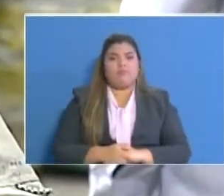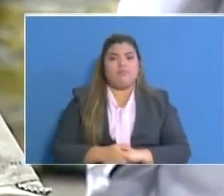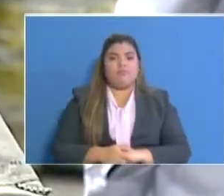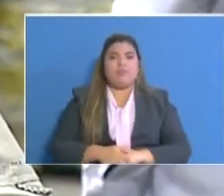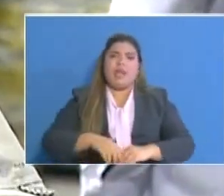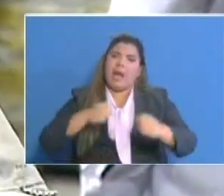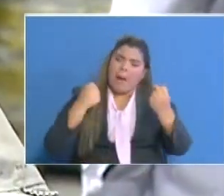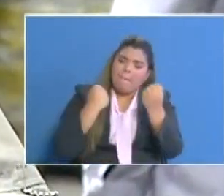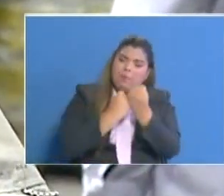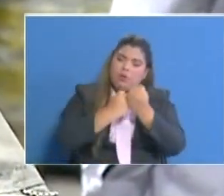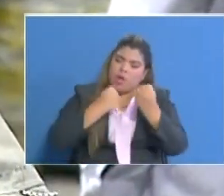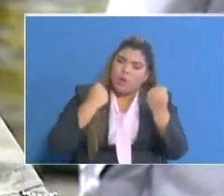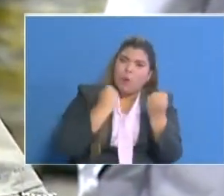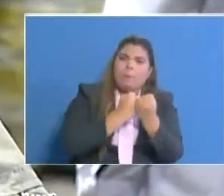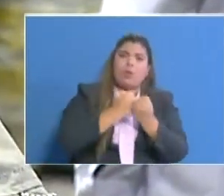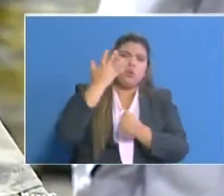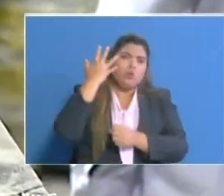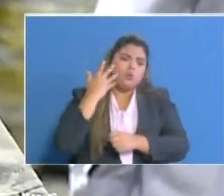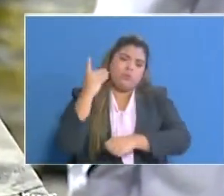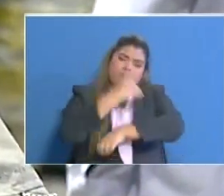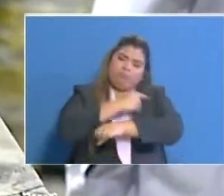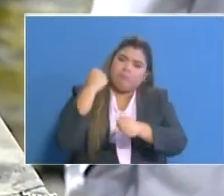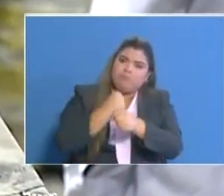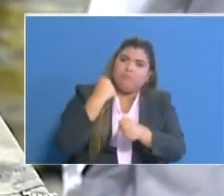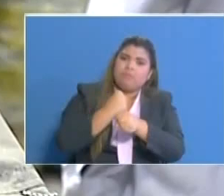cooperando y dando su granito de arena.